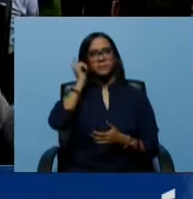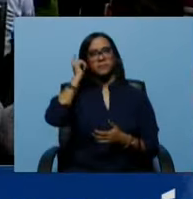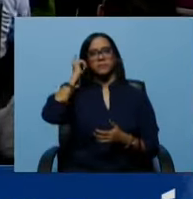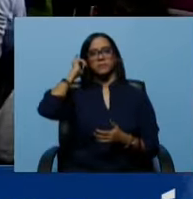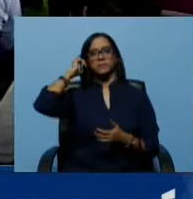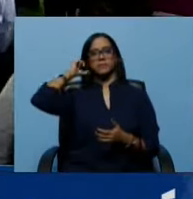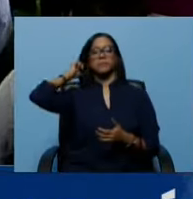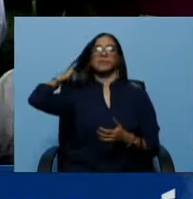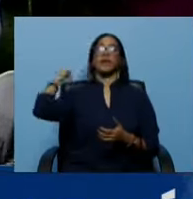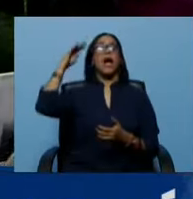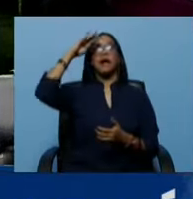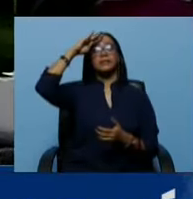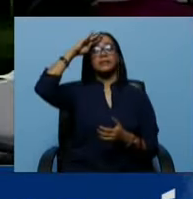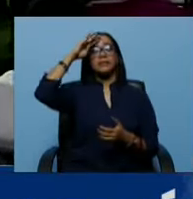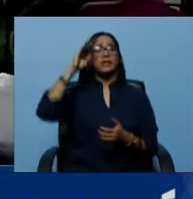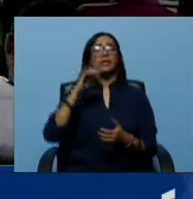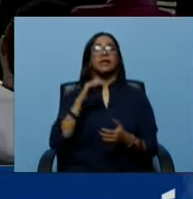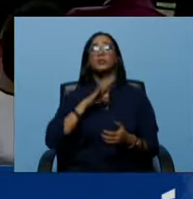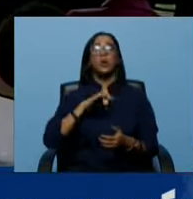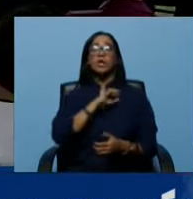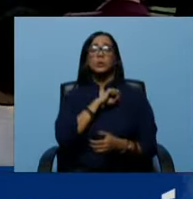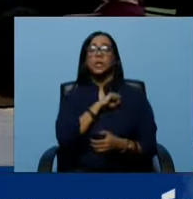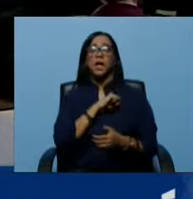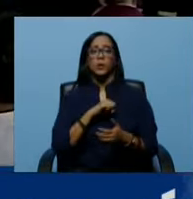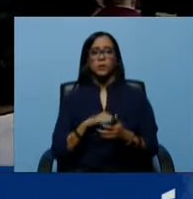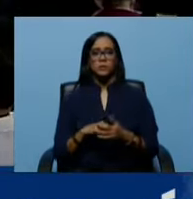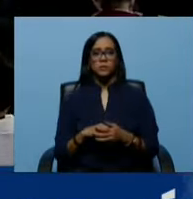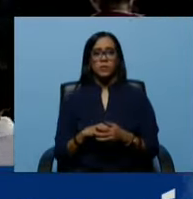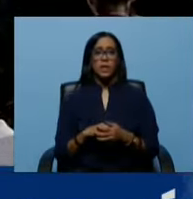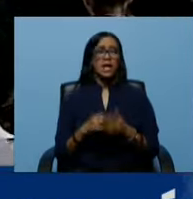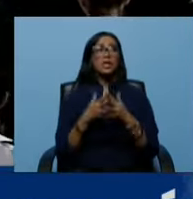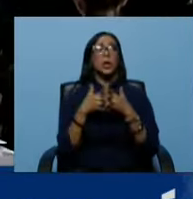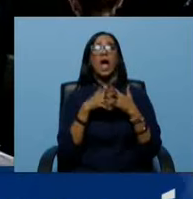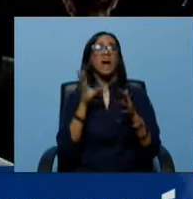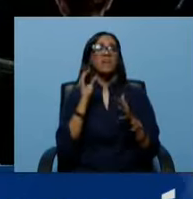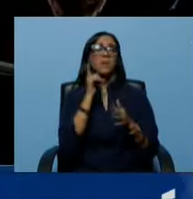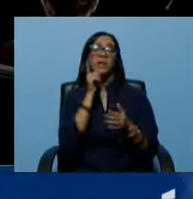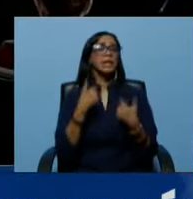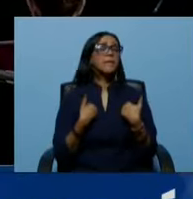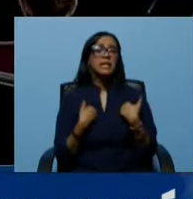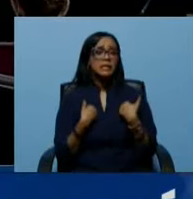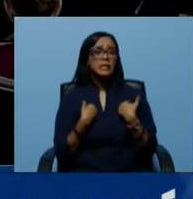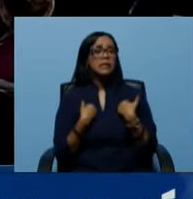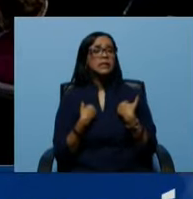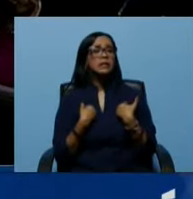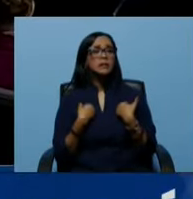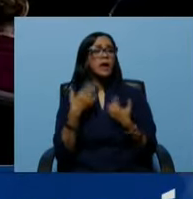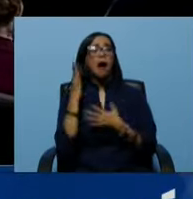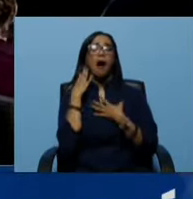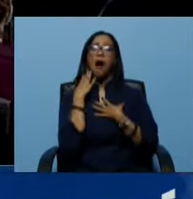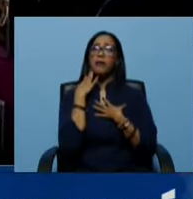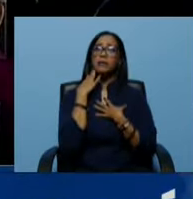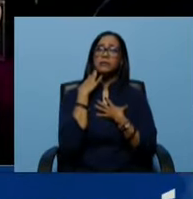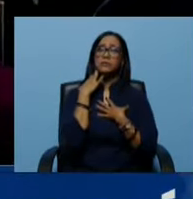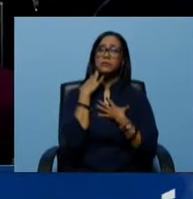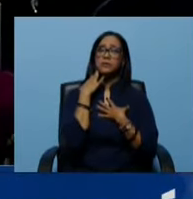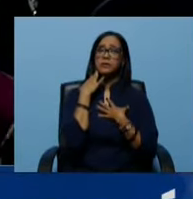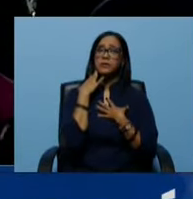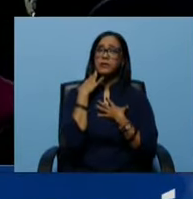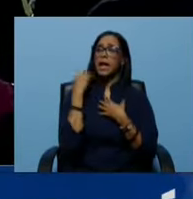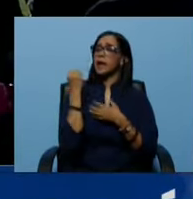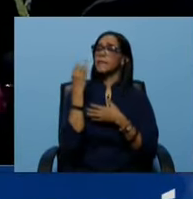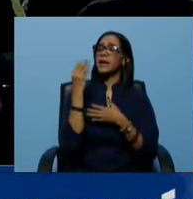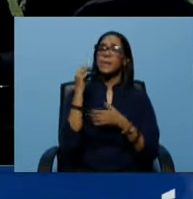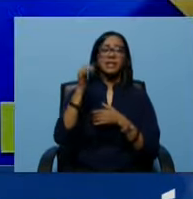ay, yo estoy asustado, los gringos hablaron mal de mí, ay, el Parlamento Europeo no me